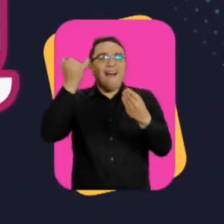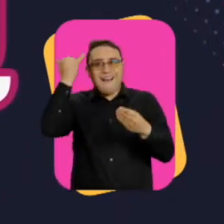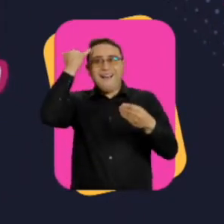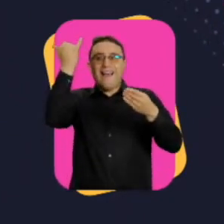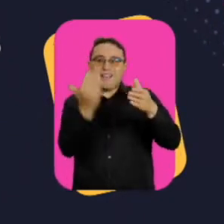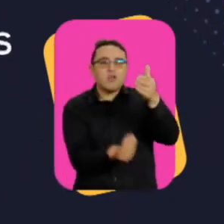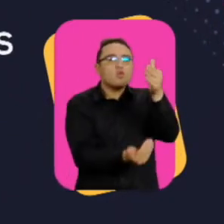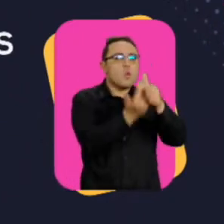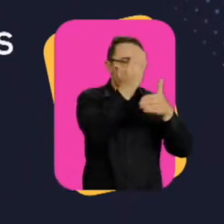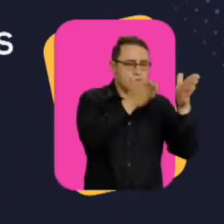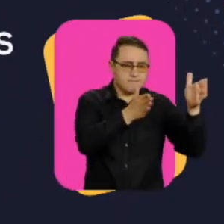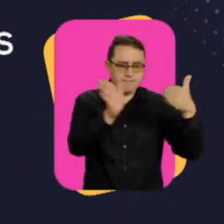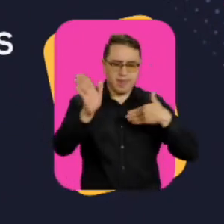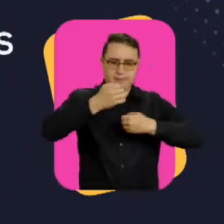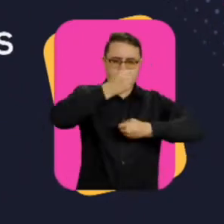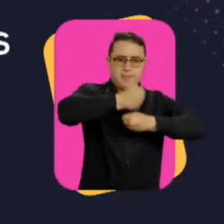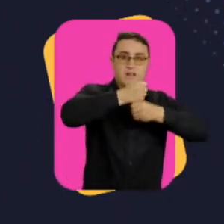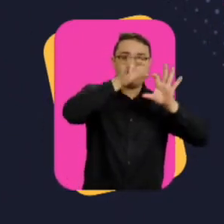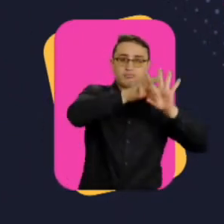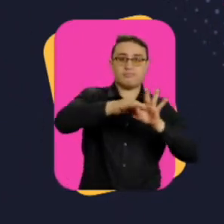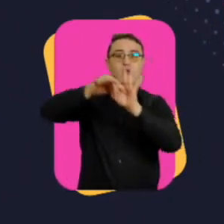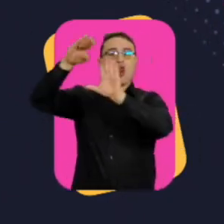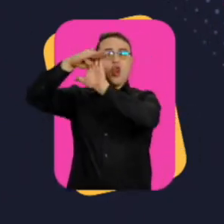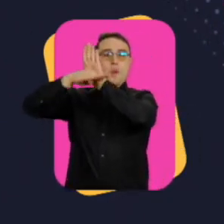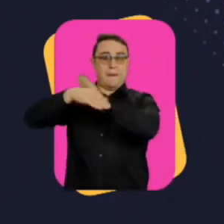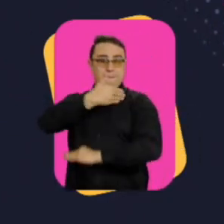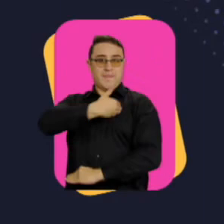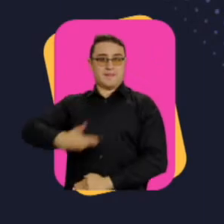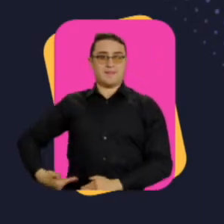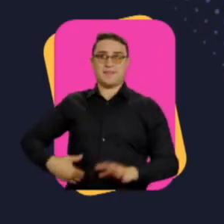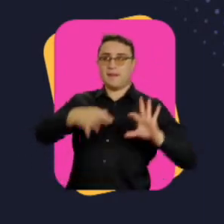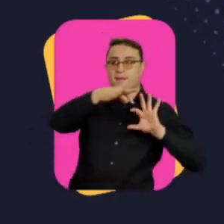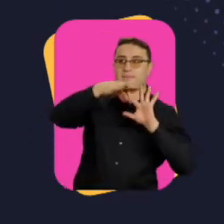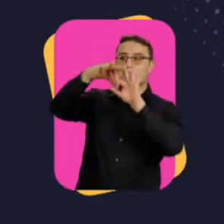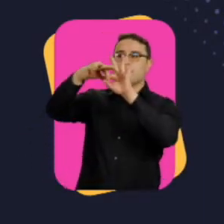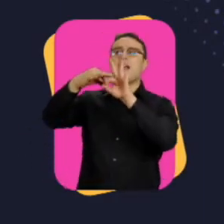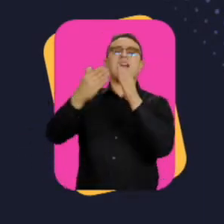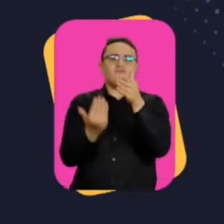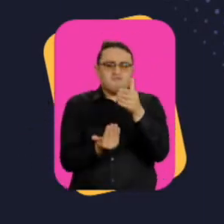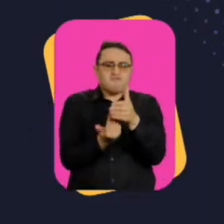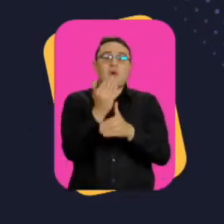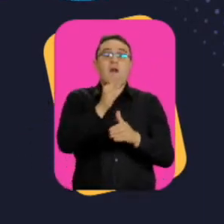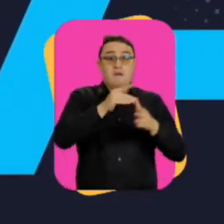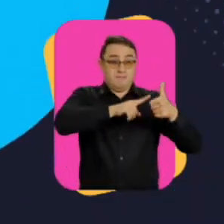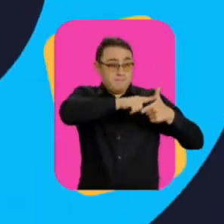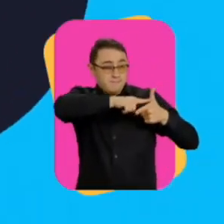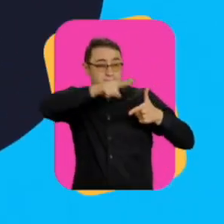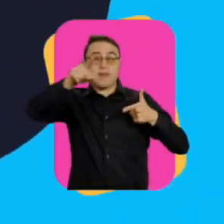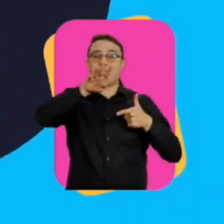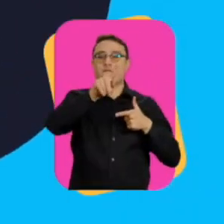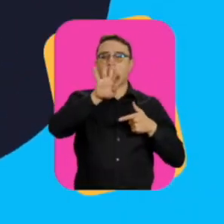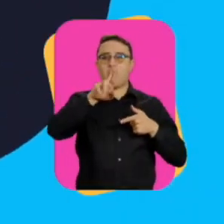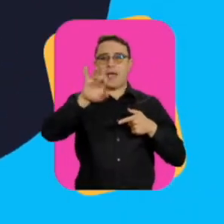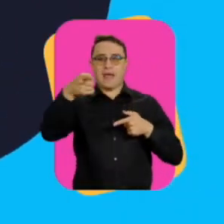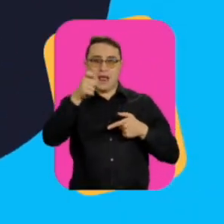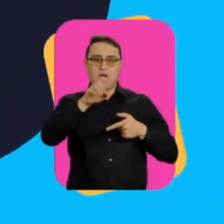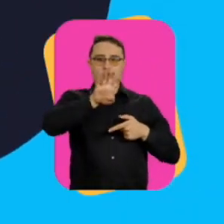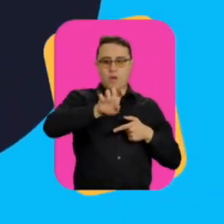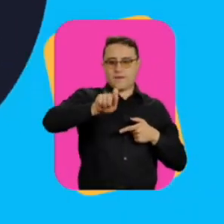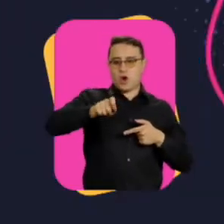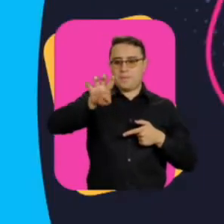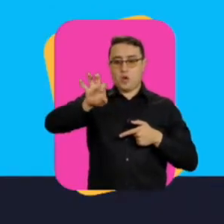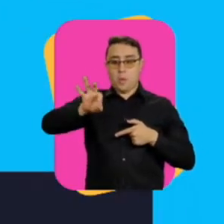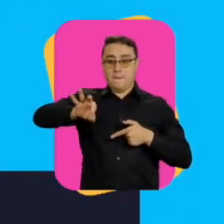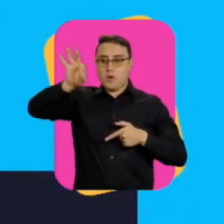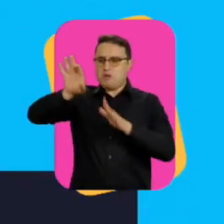de trabajo con los lineamientos presidenciales, incrementamos la calificación FURAC en 9,9% con respecto